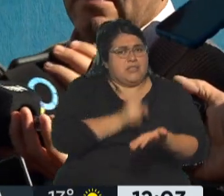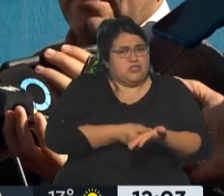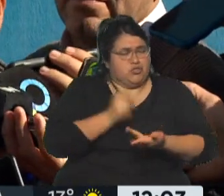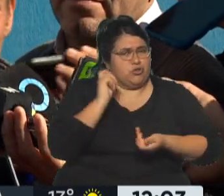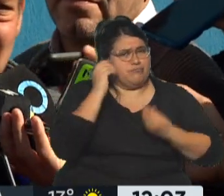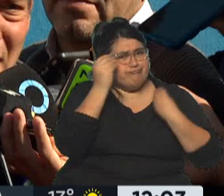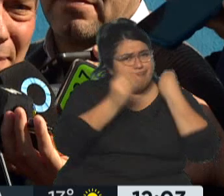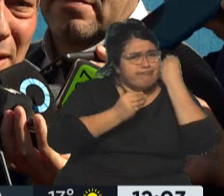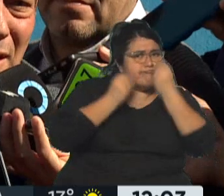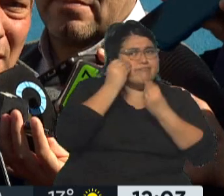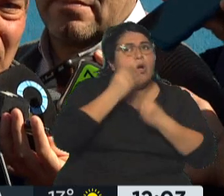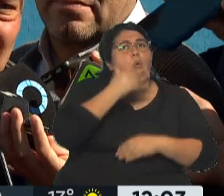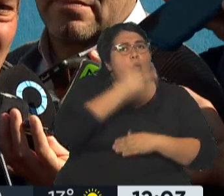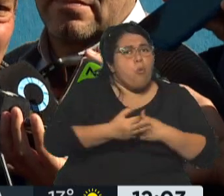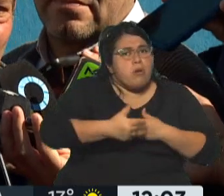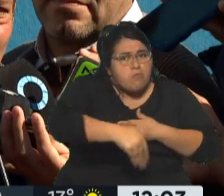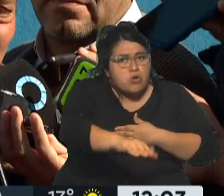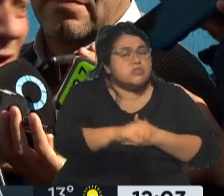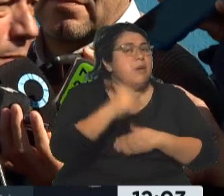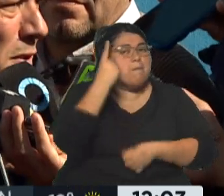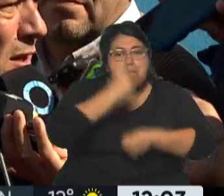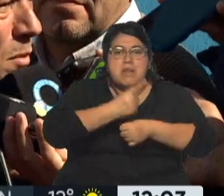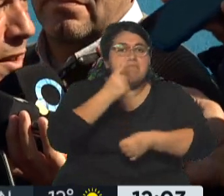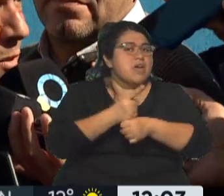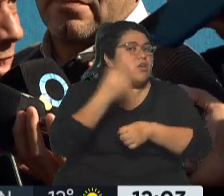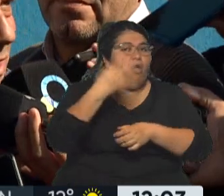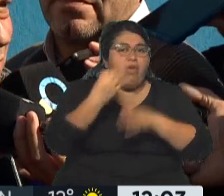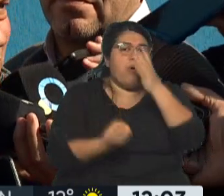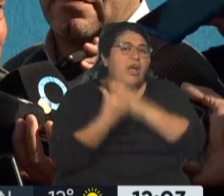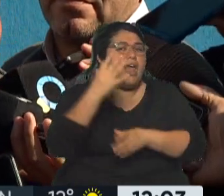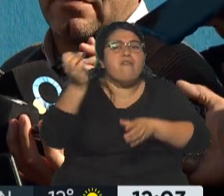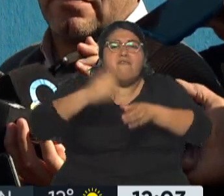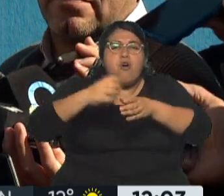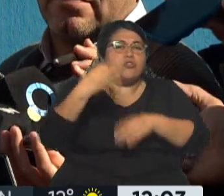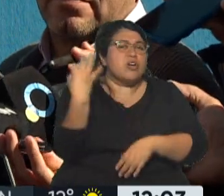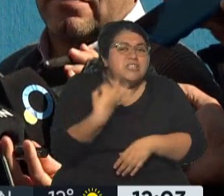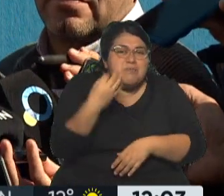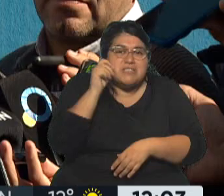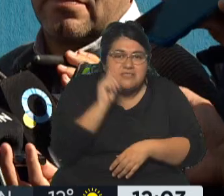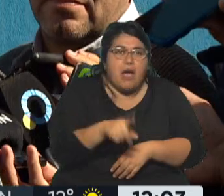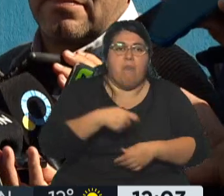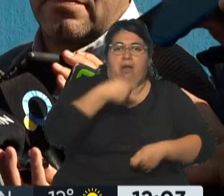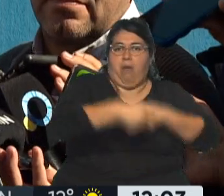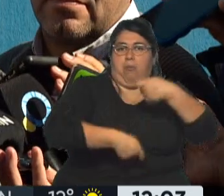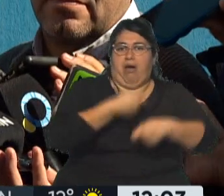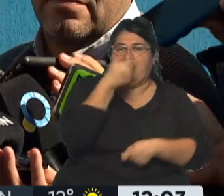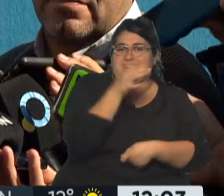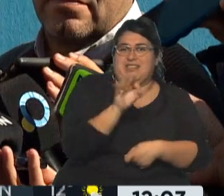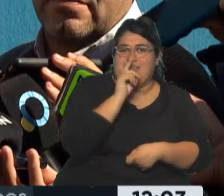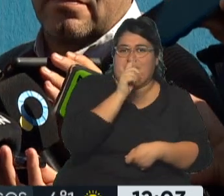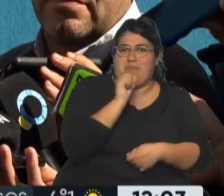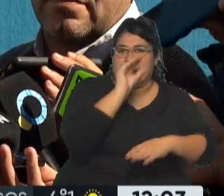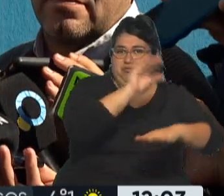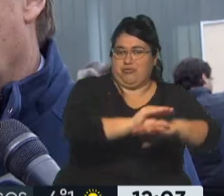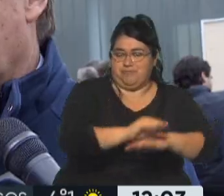advirtieron que no van a poder cumplirla si no se crea un fondo extraordinario para poder pagar el bono de 60 mil pesos por ejemplo